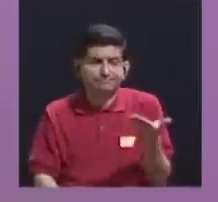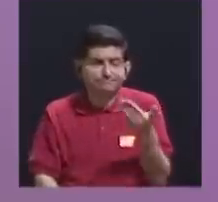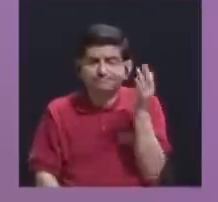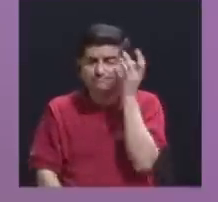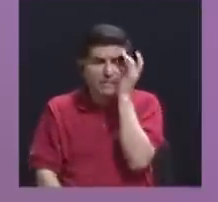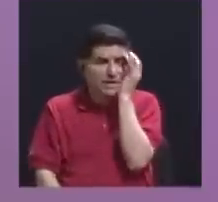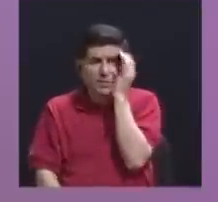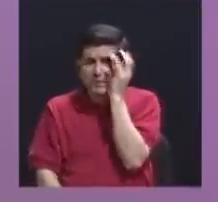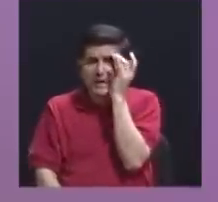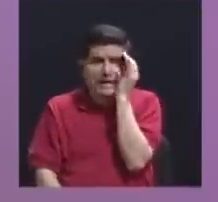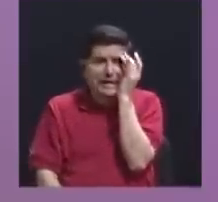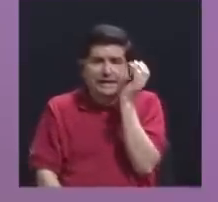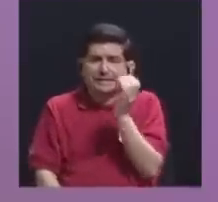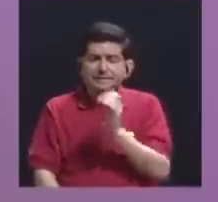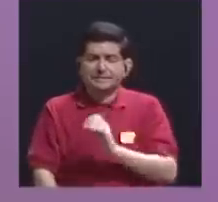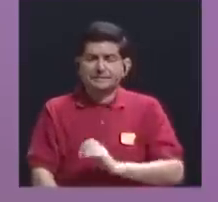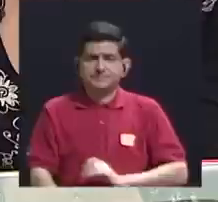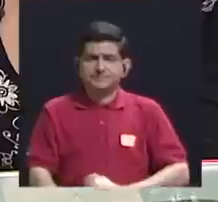preocupantes